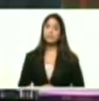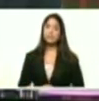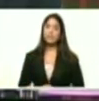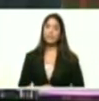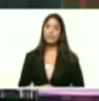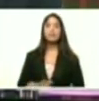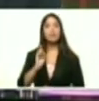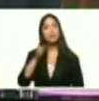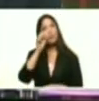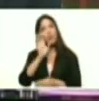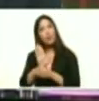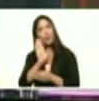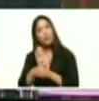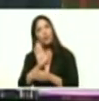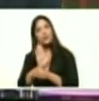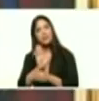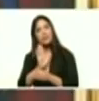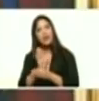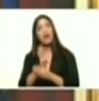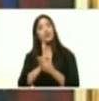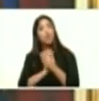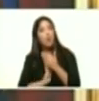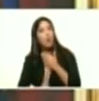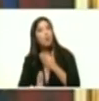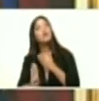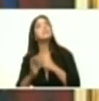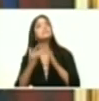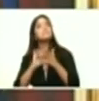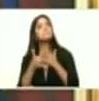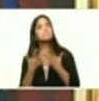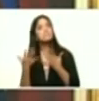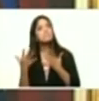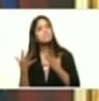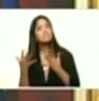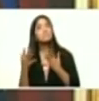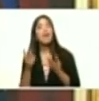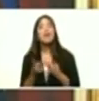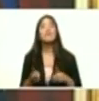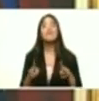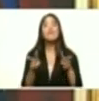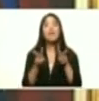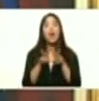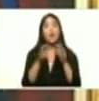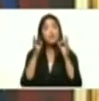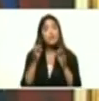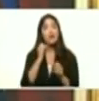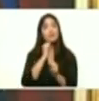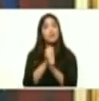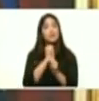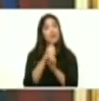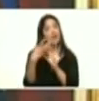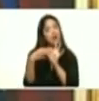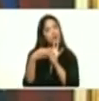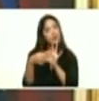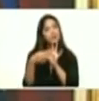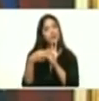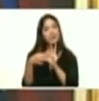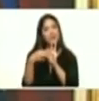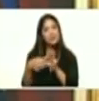que cuidar, que esa nobleza, se transforme, en valores consolidados, de trabajo, de solidaridad,